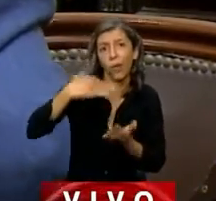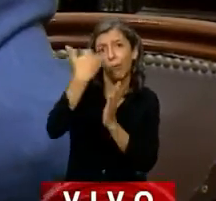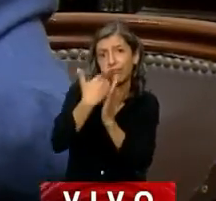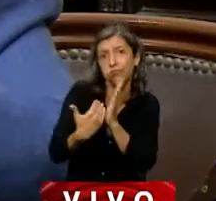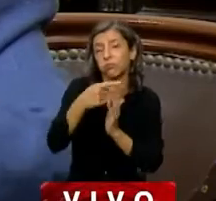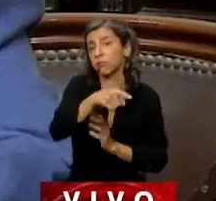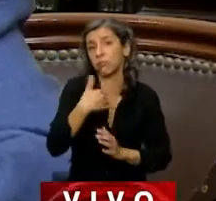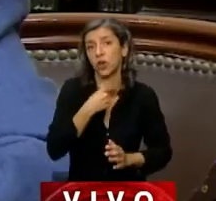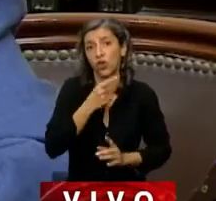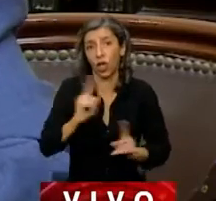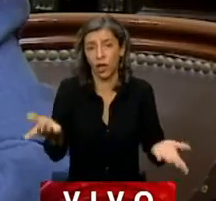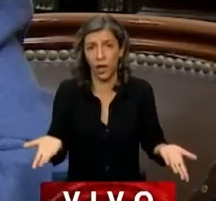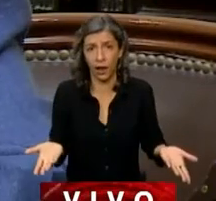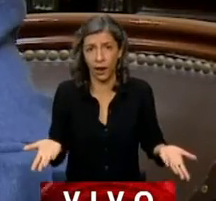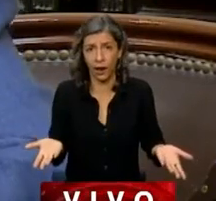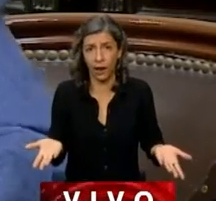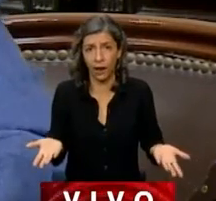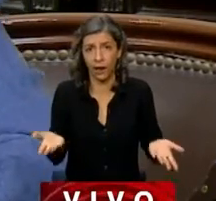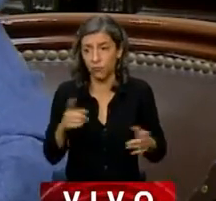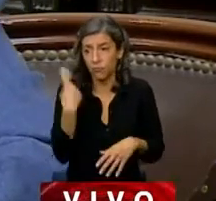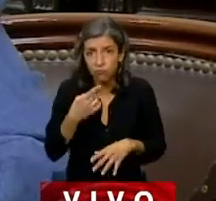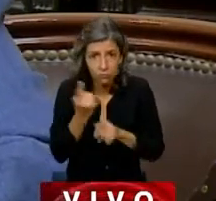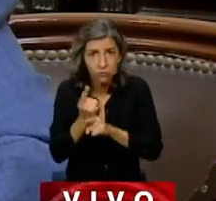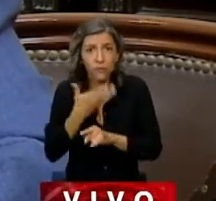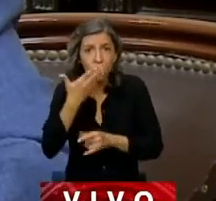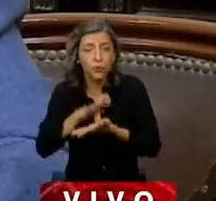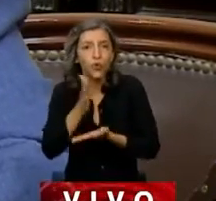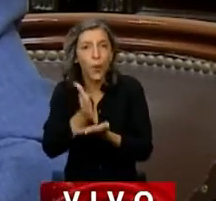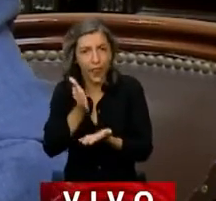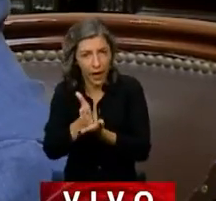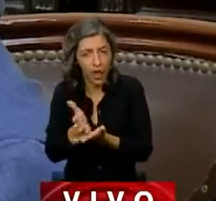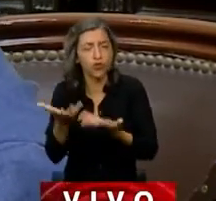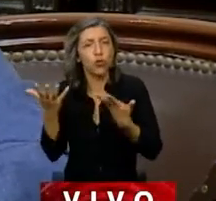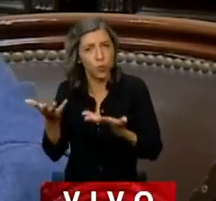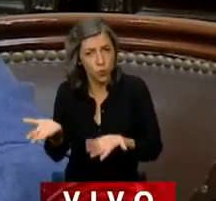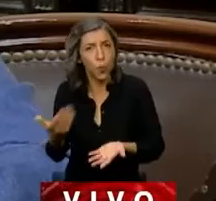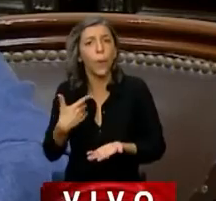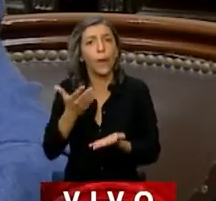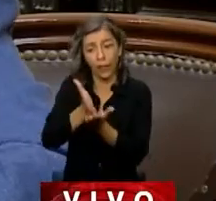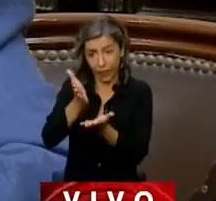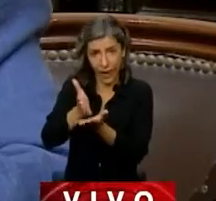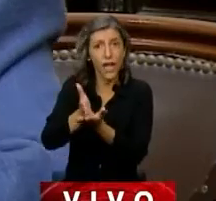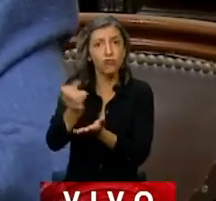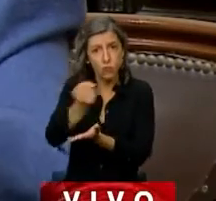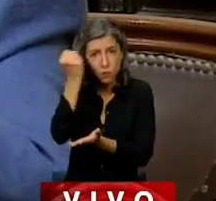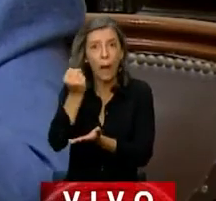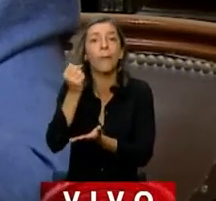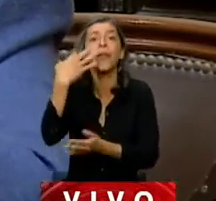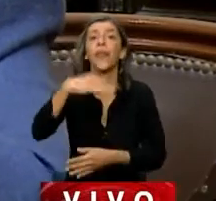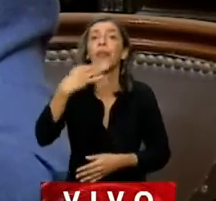Argentina, que sí, hablamos permanentemente de los derechos y bienvenido sea, pero muy pocas veces oímos hablar de los deberes.